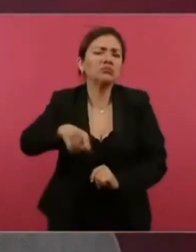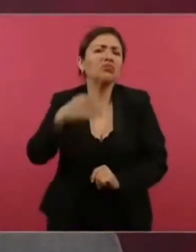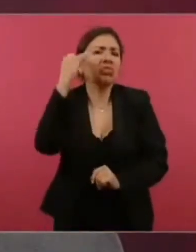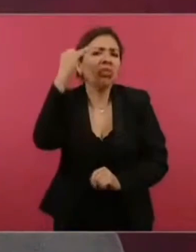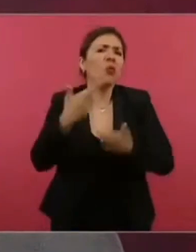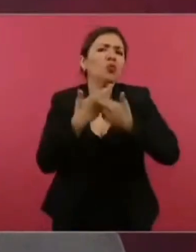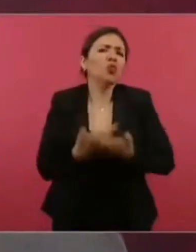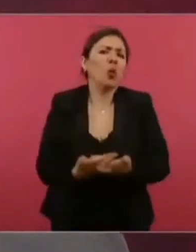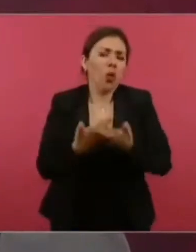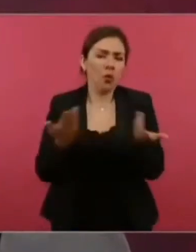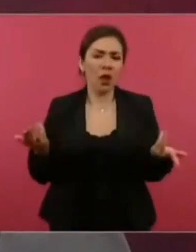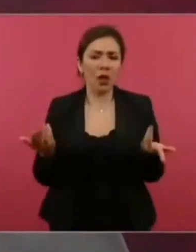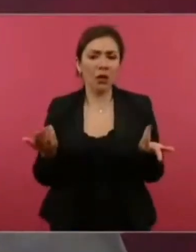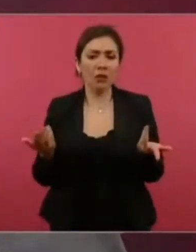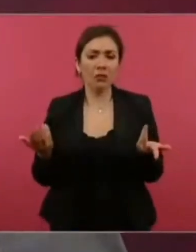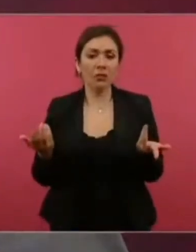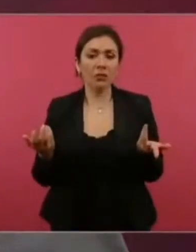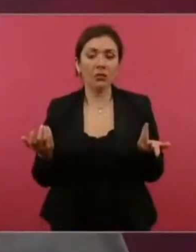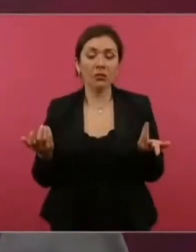Y no